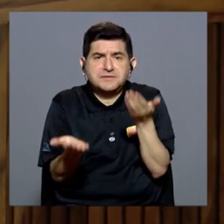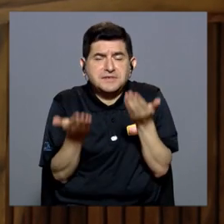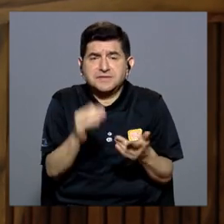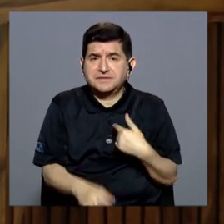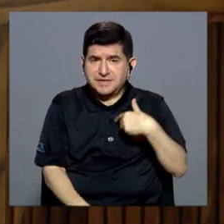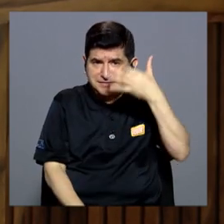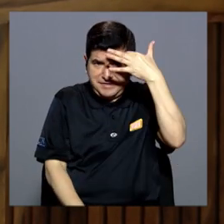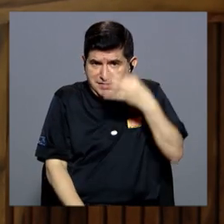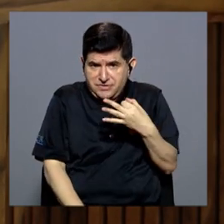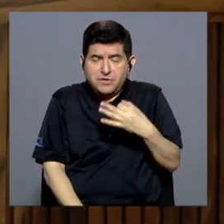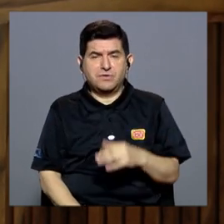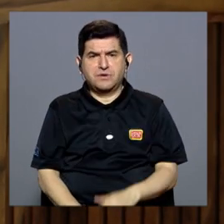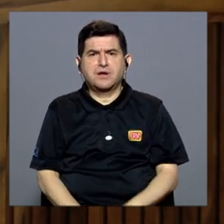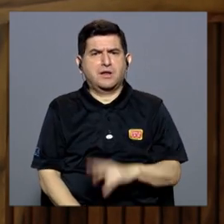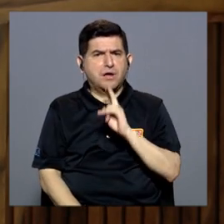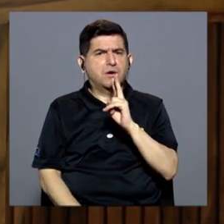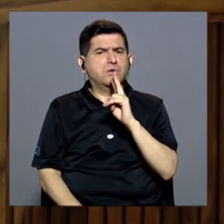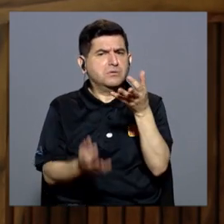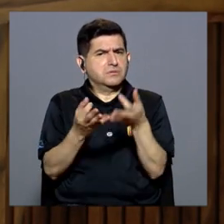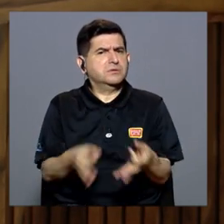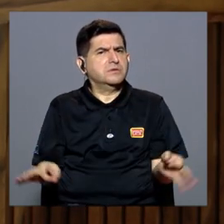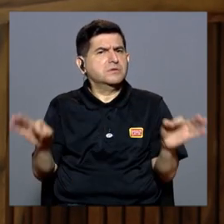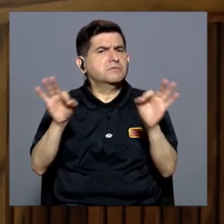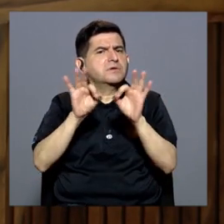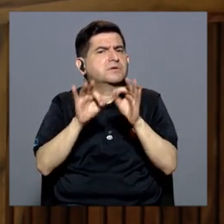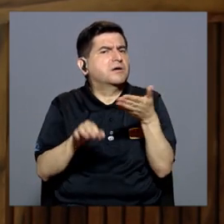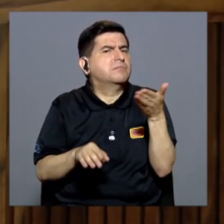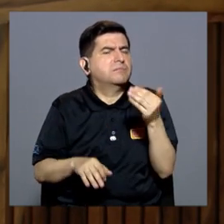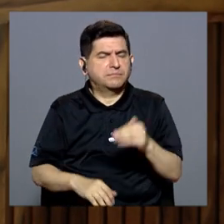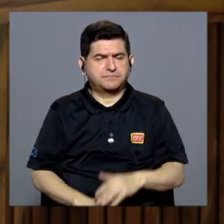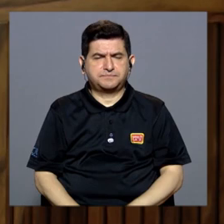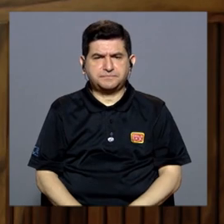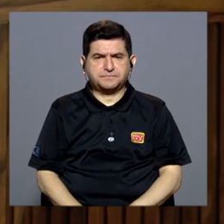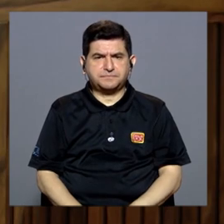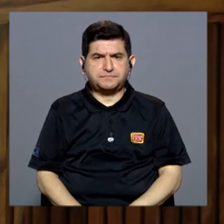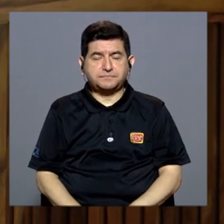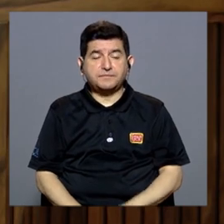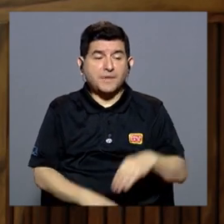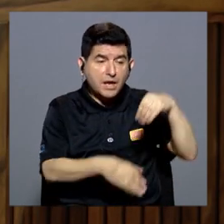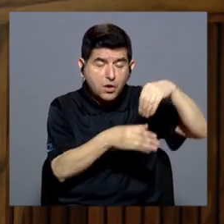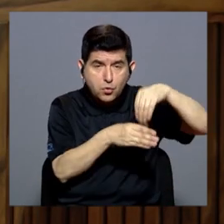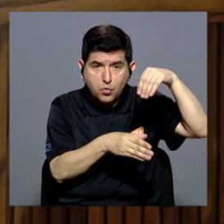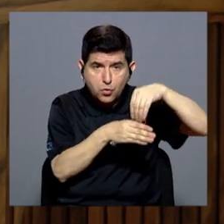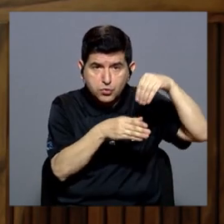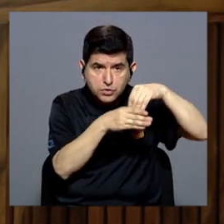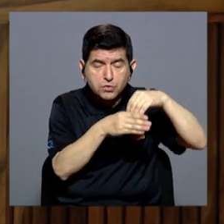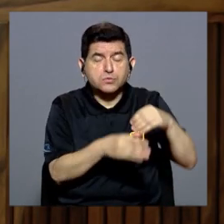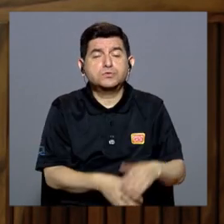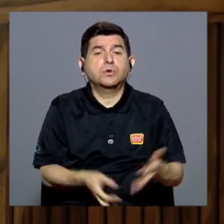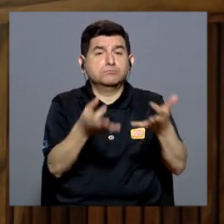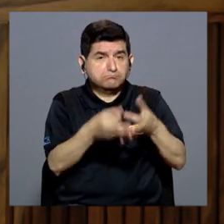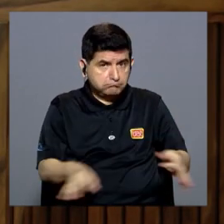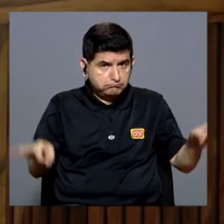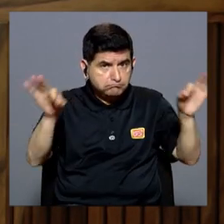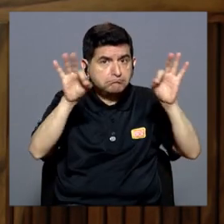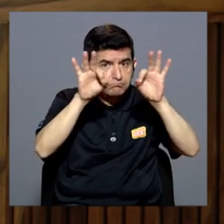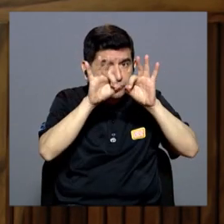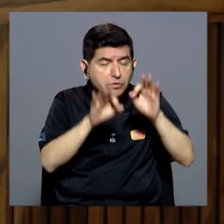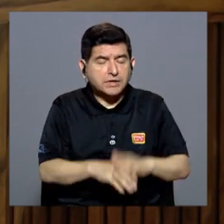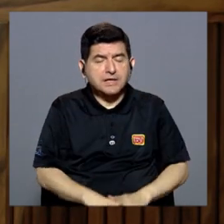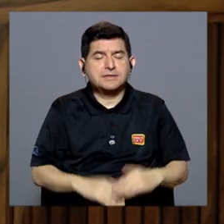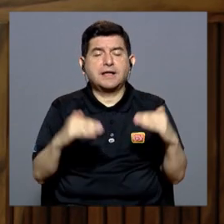creo que es verdaderamente muy importante, porque es una contribución grande